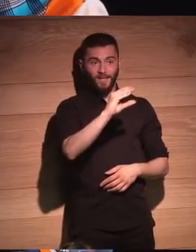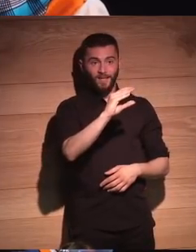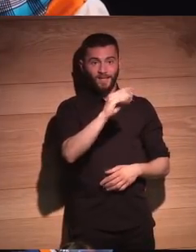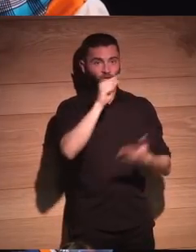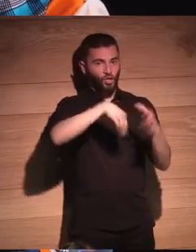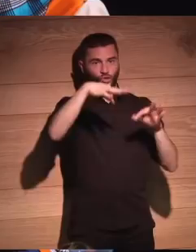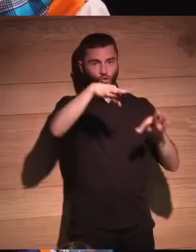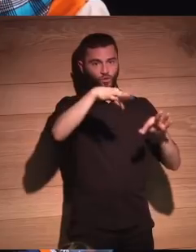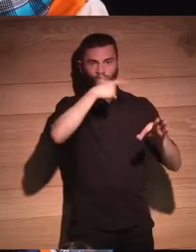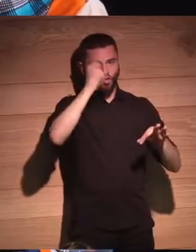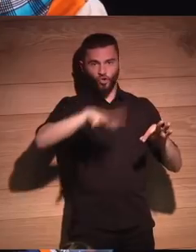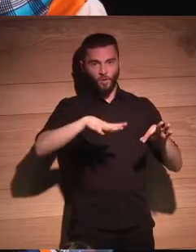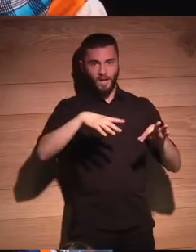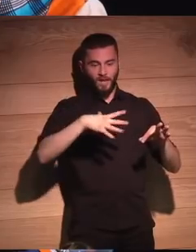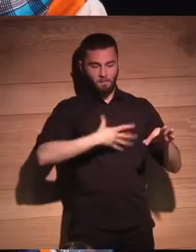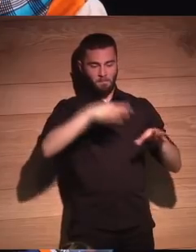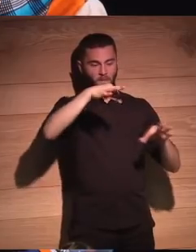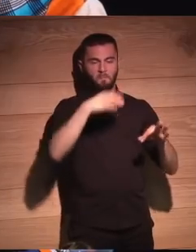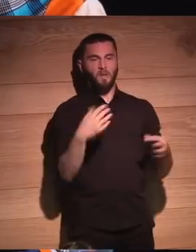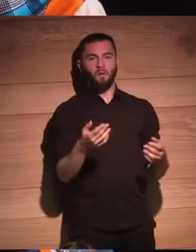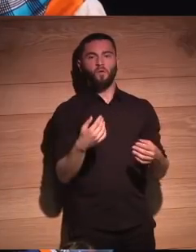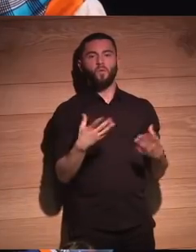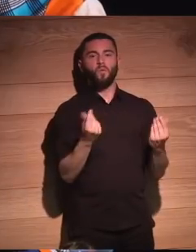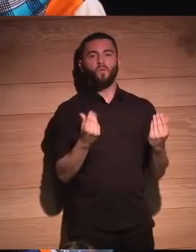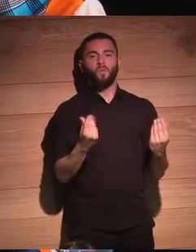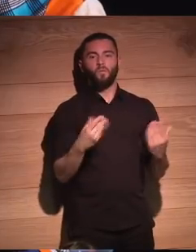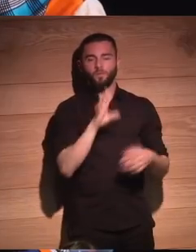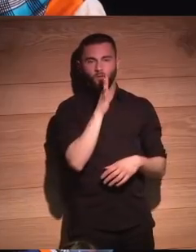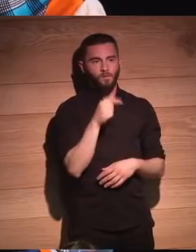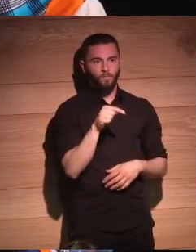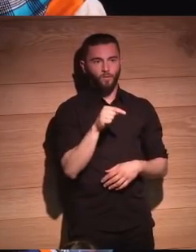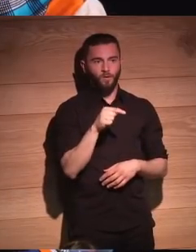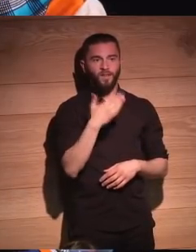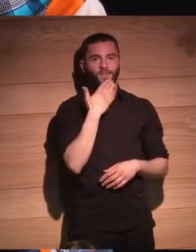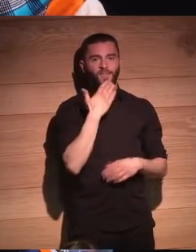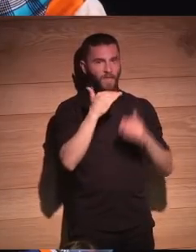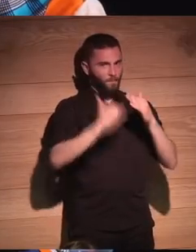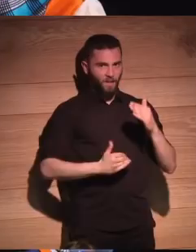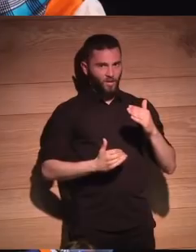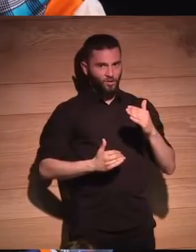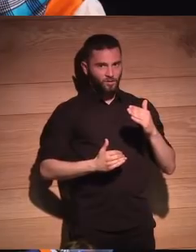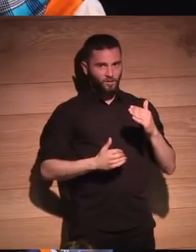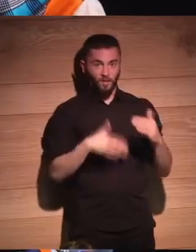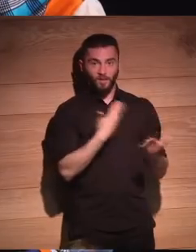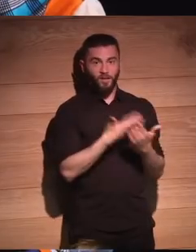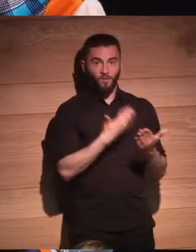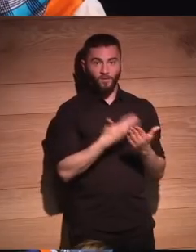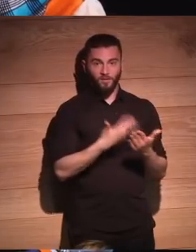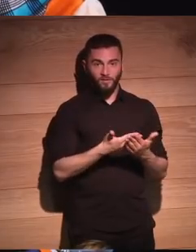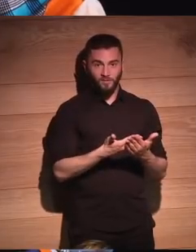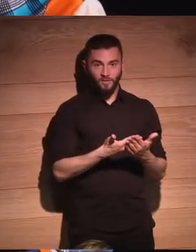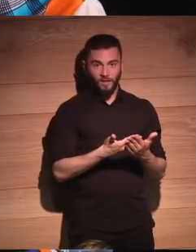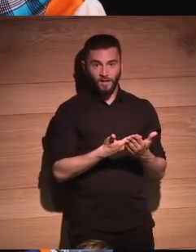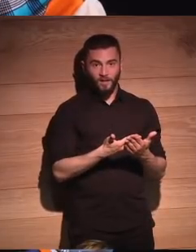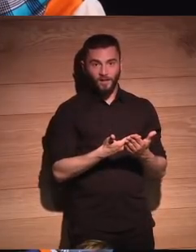no es válido, que es papel mojado, porque él dice que tiene menos años y no había manera de demostrar que era mayor de edad, estaba ahí en el límite,